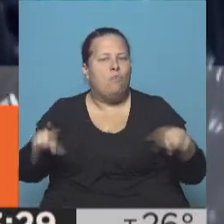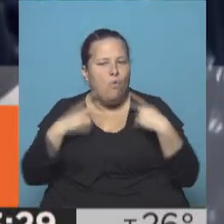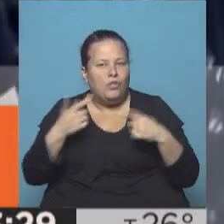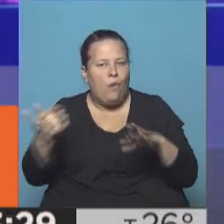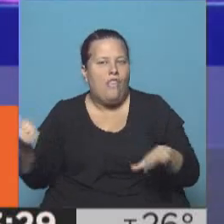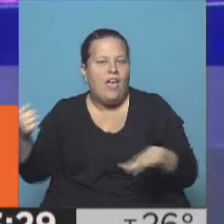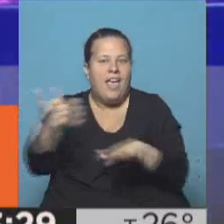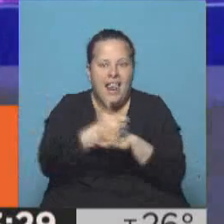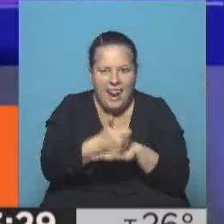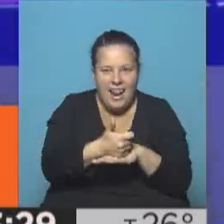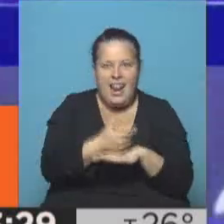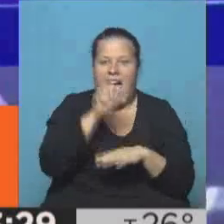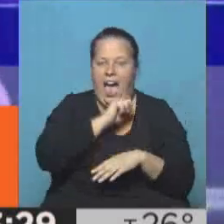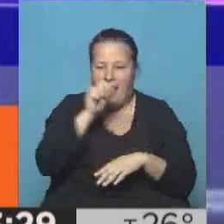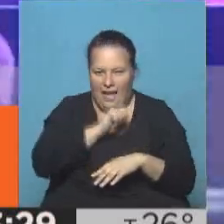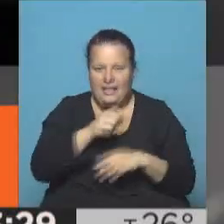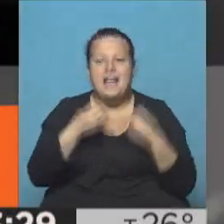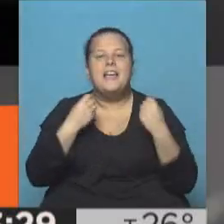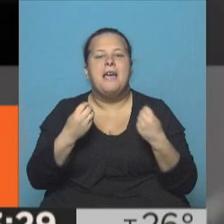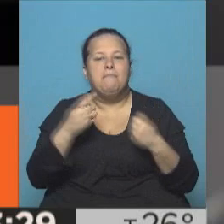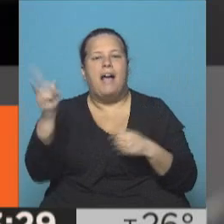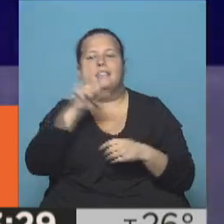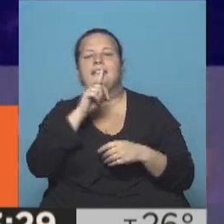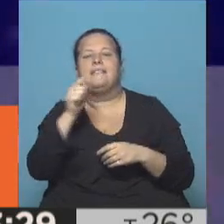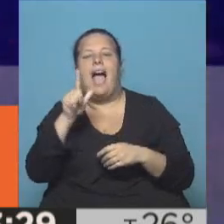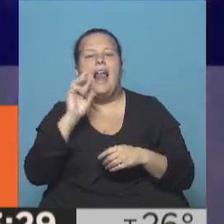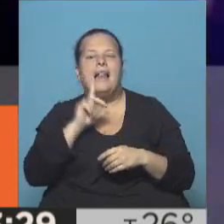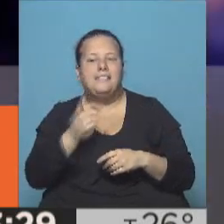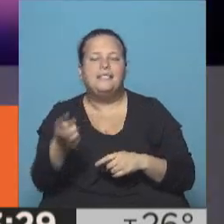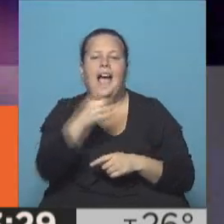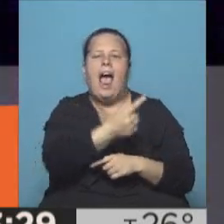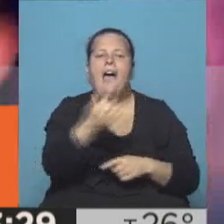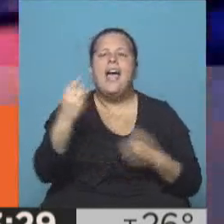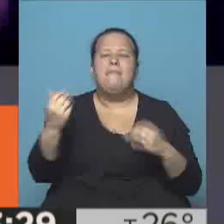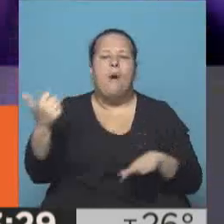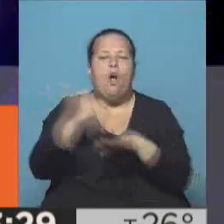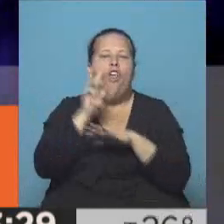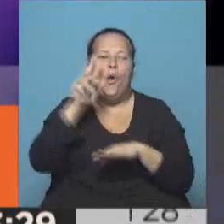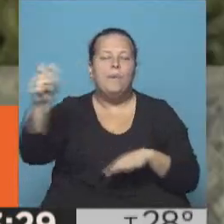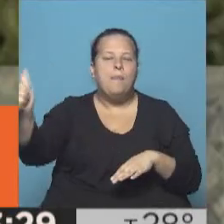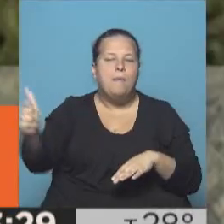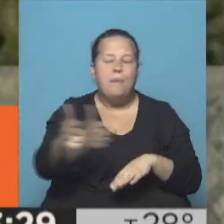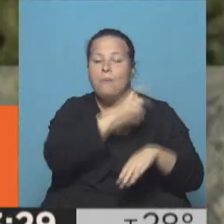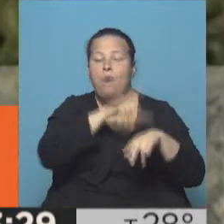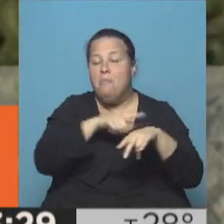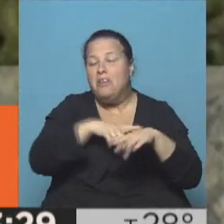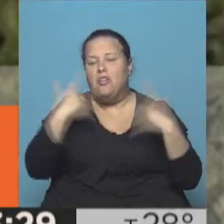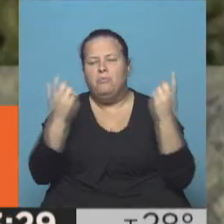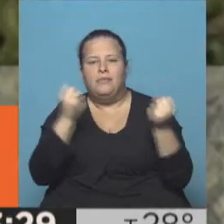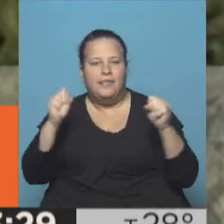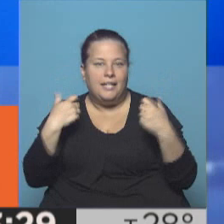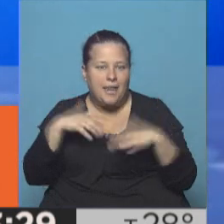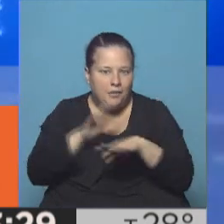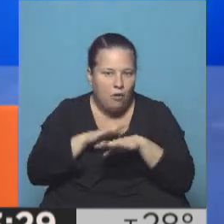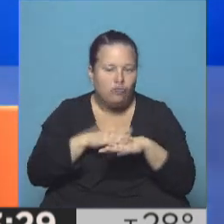cuando él se acerca en el escenario, qué le pasa a Talarita, qué le pasa a cada uno de ellos cuando lo ven venir en un momento donde por ahí hay mucha